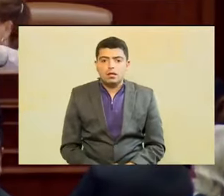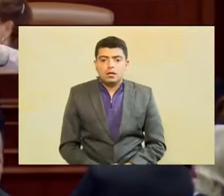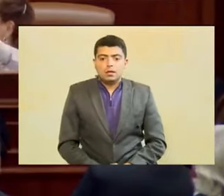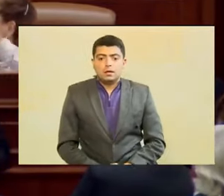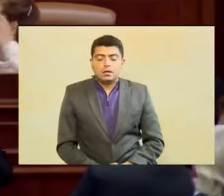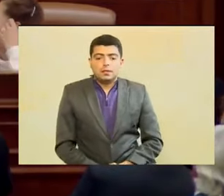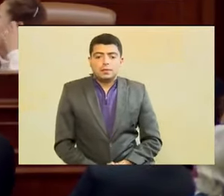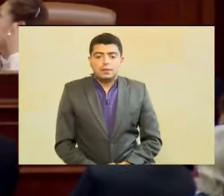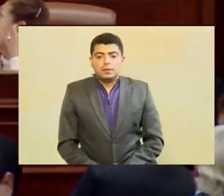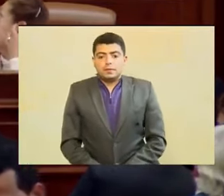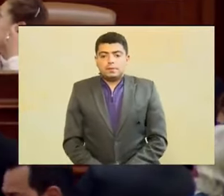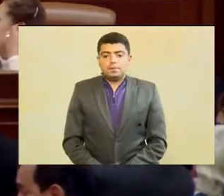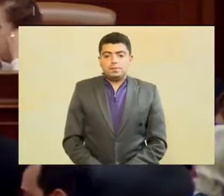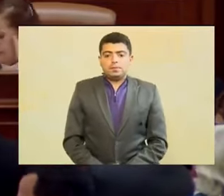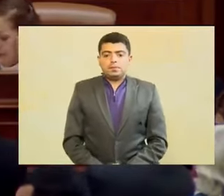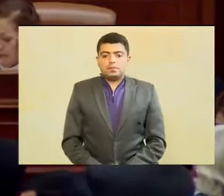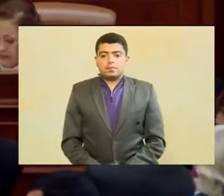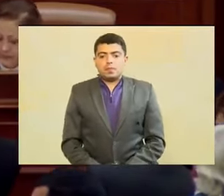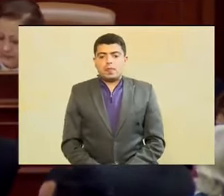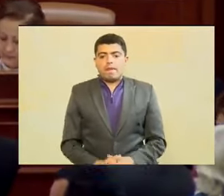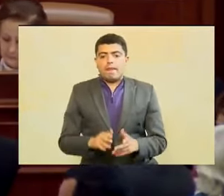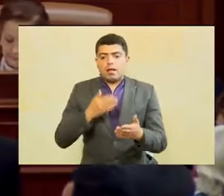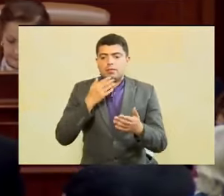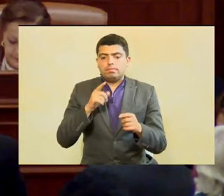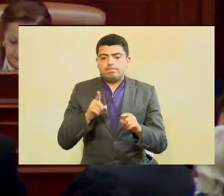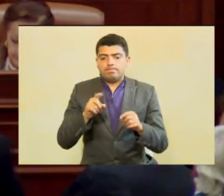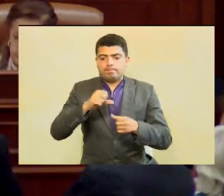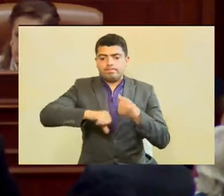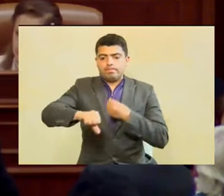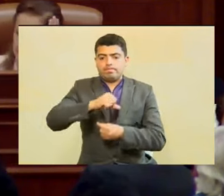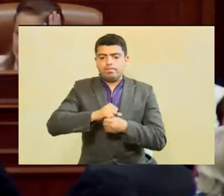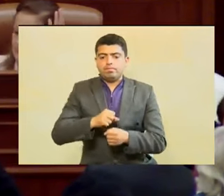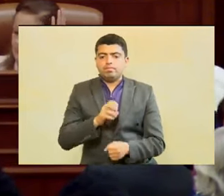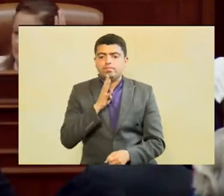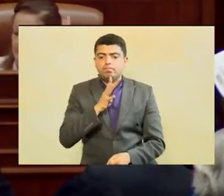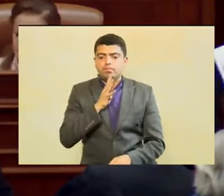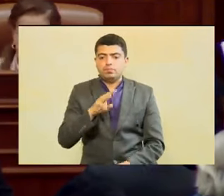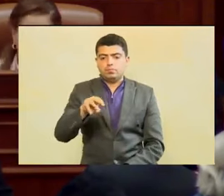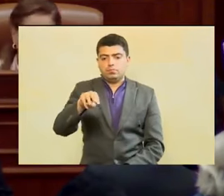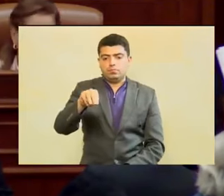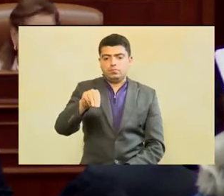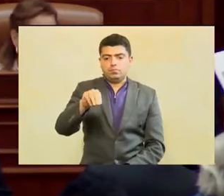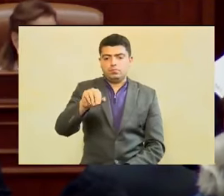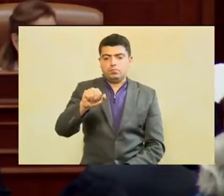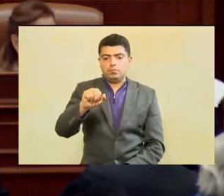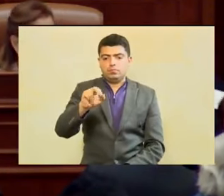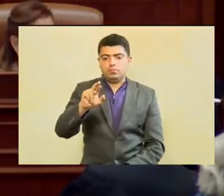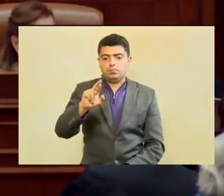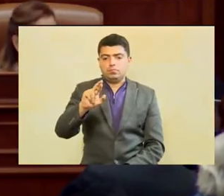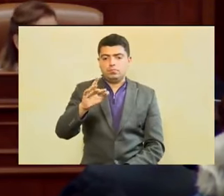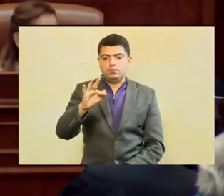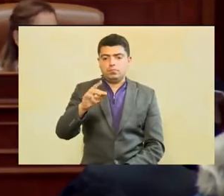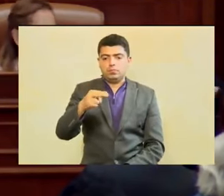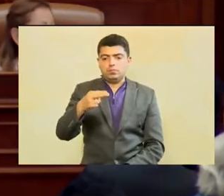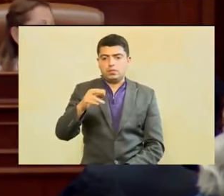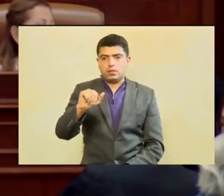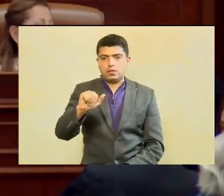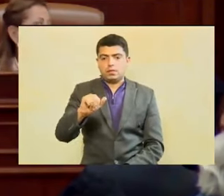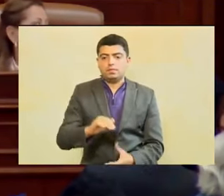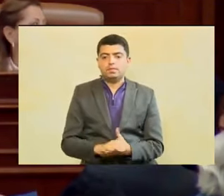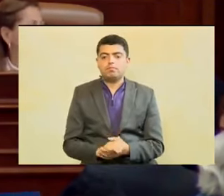de la palabra la representante Marta villalba gracias señora presidente